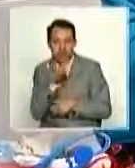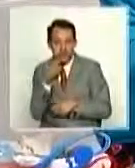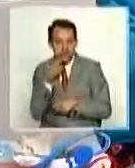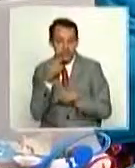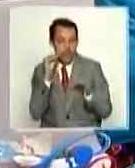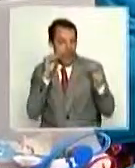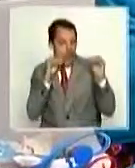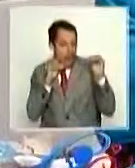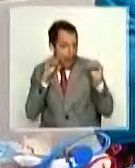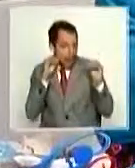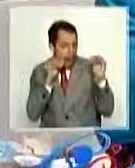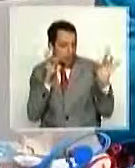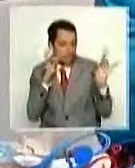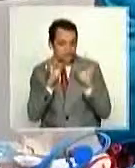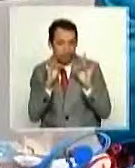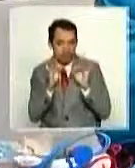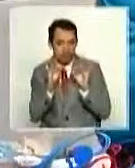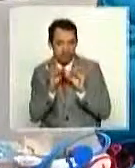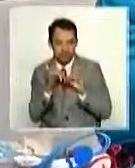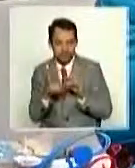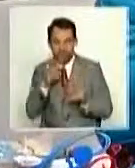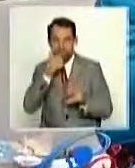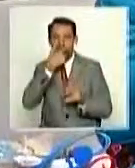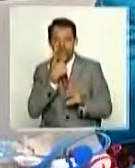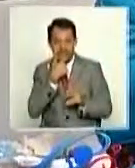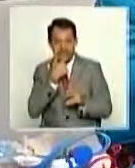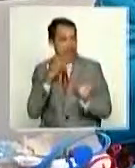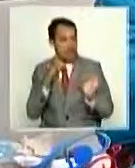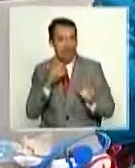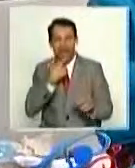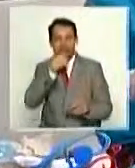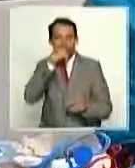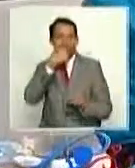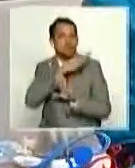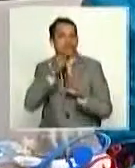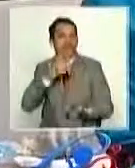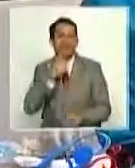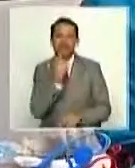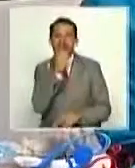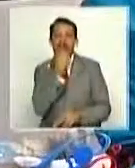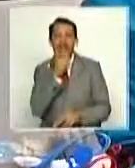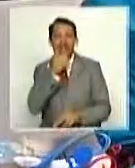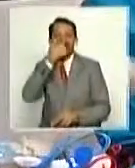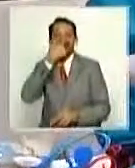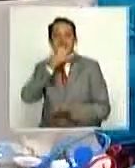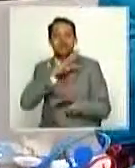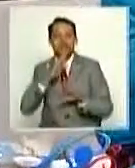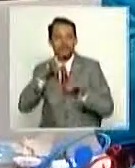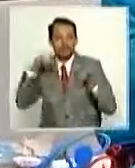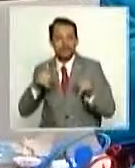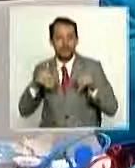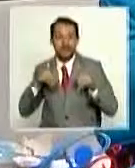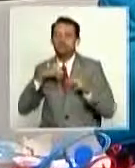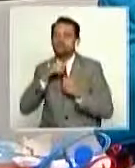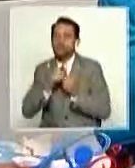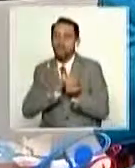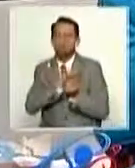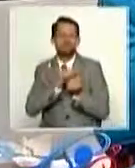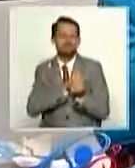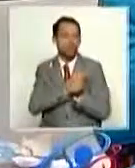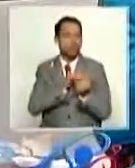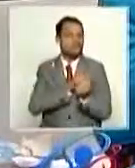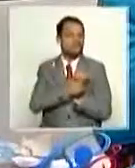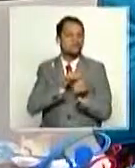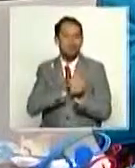aditamento, ningún aparato en la parte inferior para poder masticar. Entonces este paciente, ¿cómo está haciendo su masticación? Única